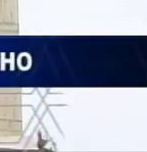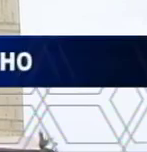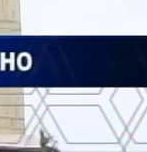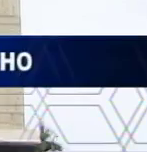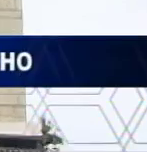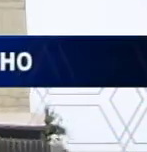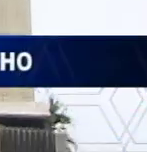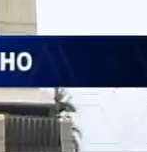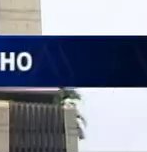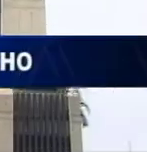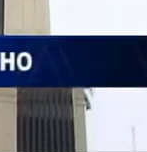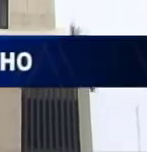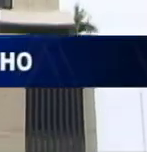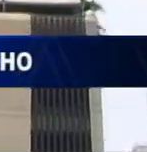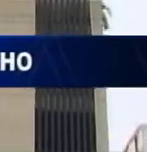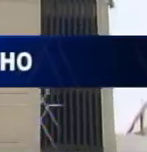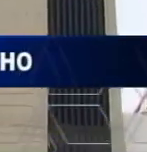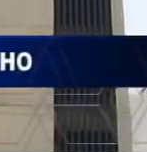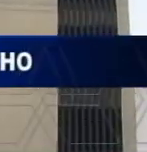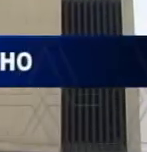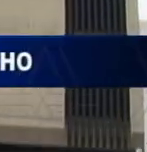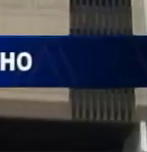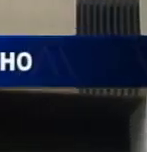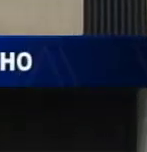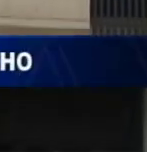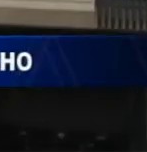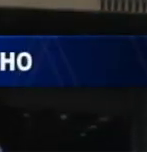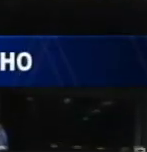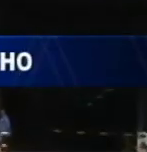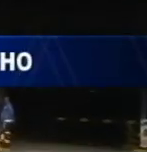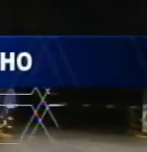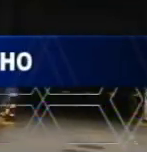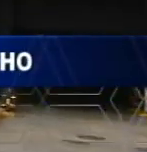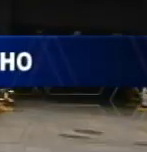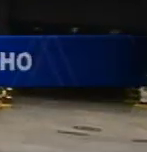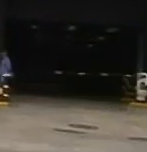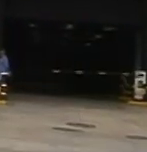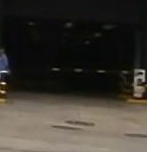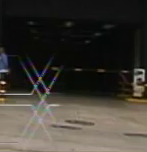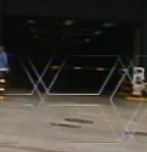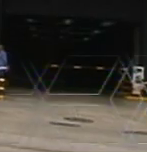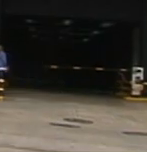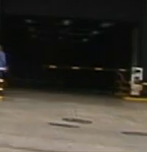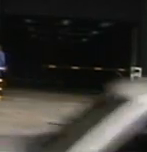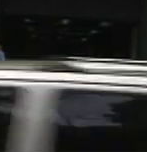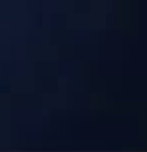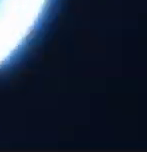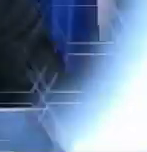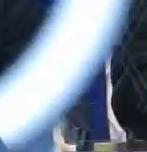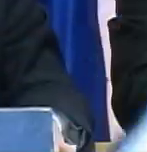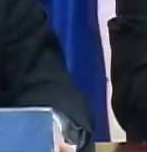Suceso. 8 personas murieron durante enfrentamiento en la población de El Callao, en el estado Bolívar.